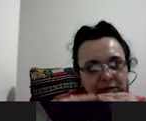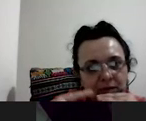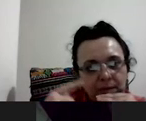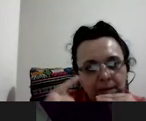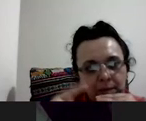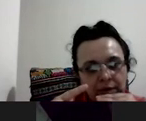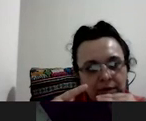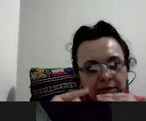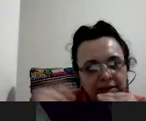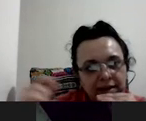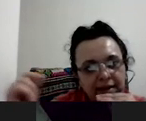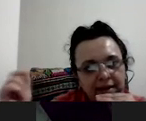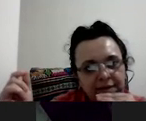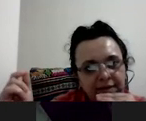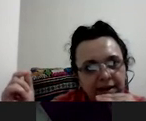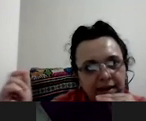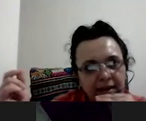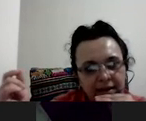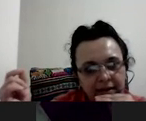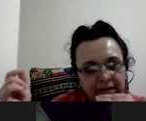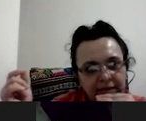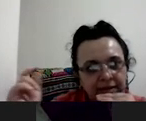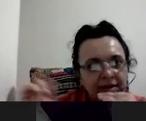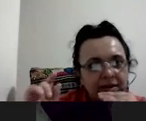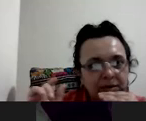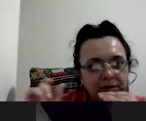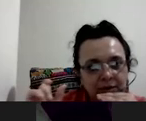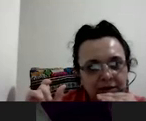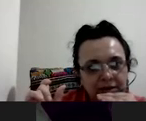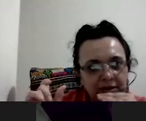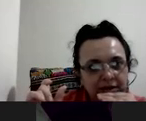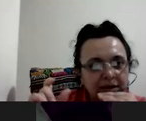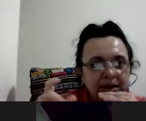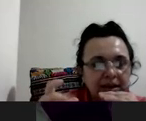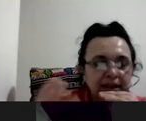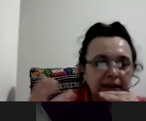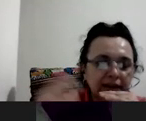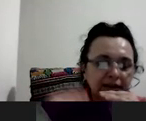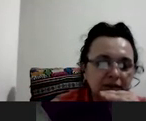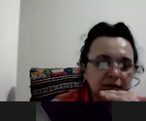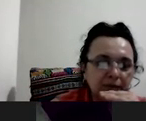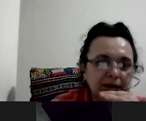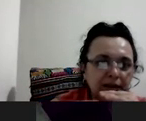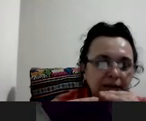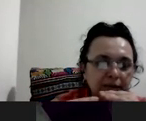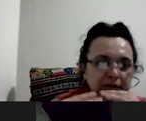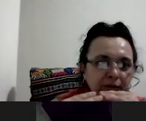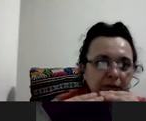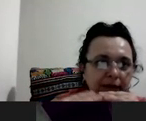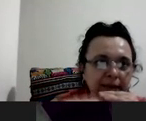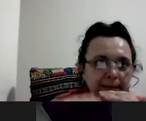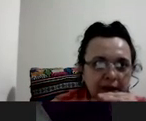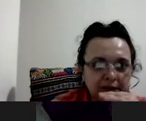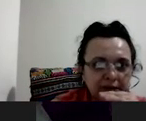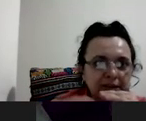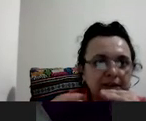comparativo, se ocupa more o se le agrega al final er cuando es cortita. Y en el caso de superlativo, se ocupa